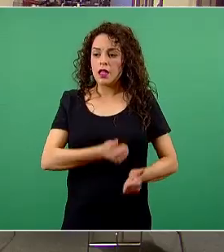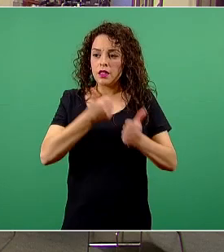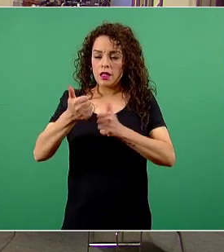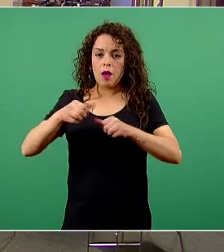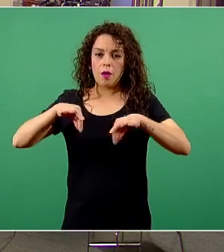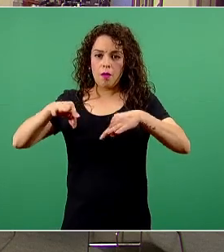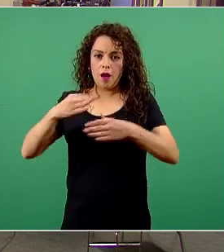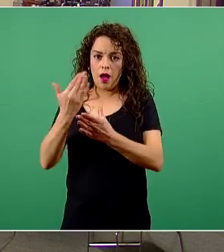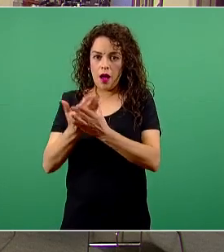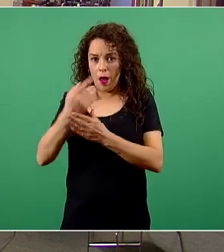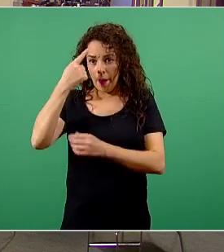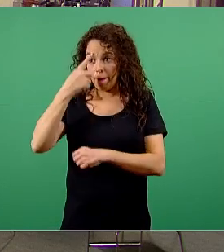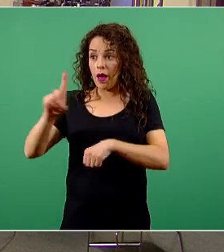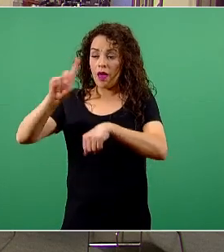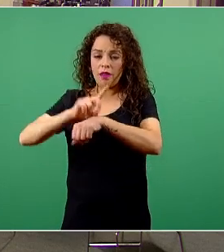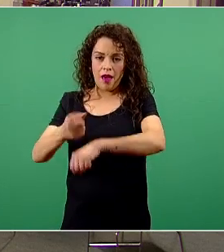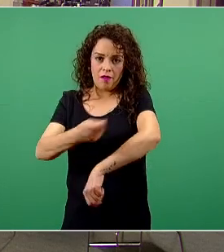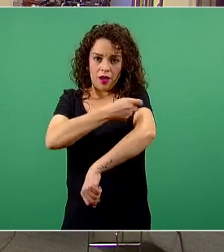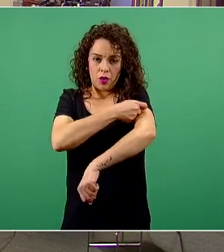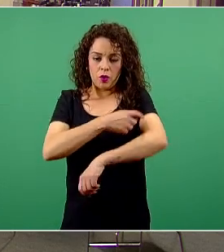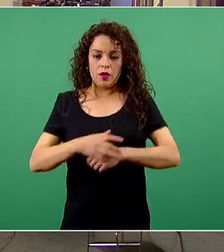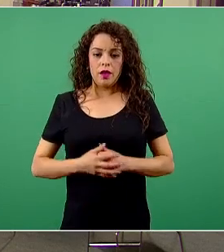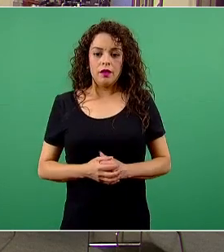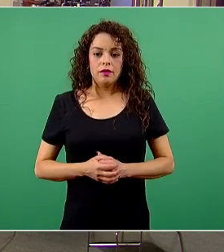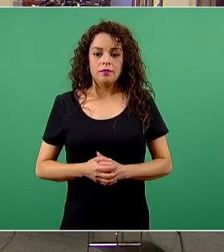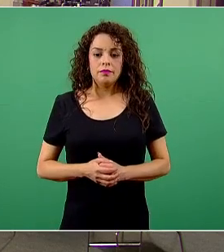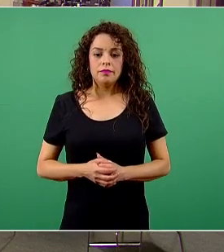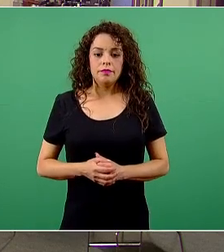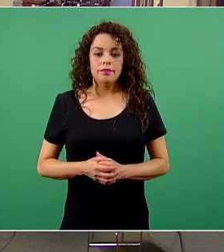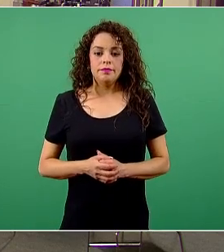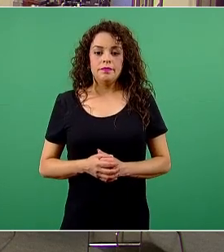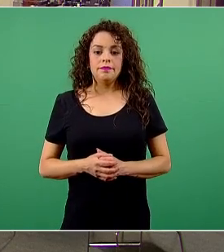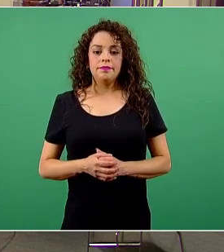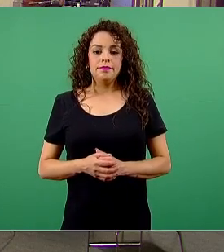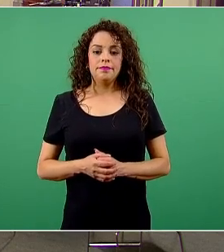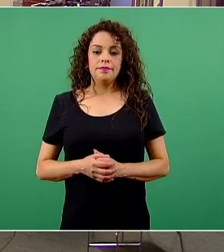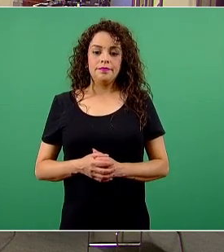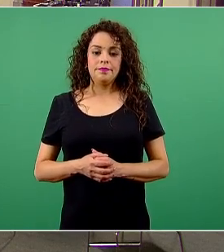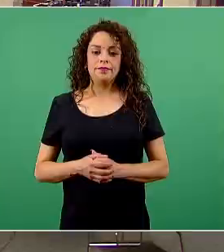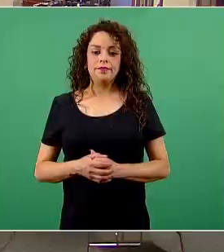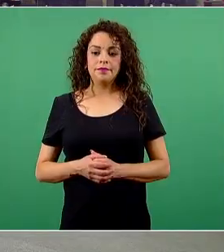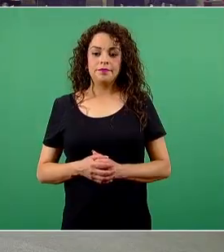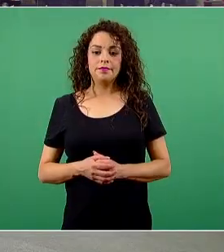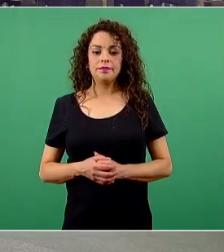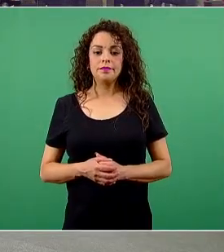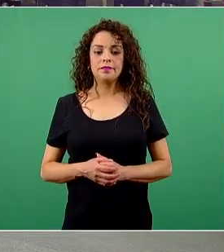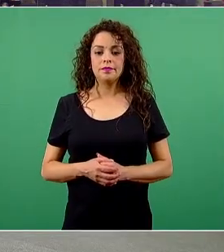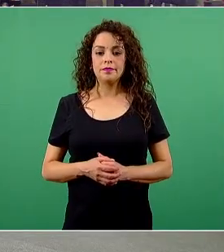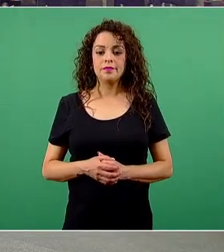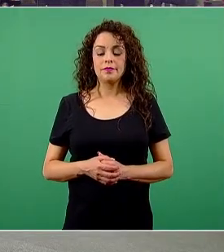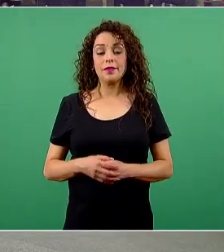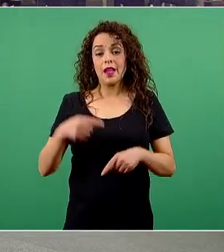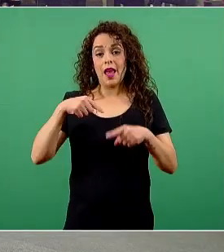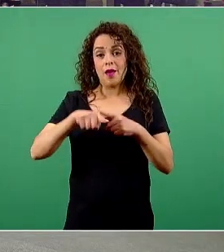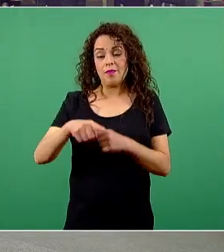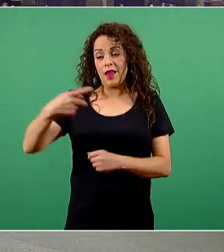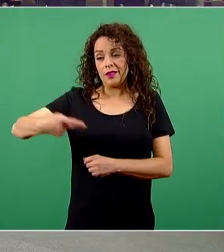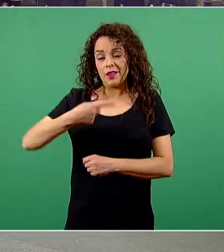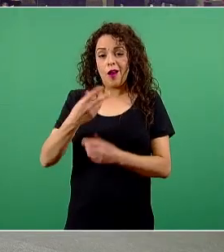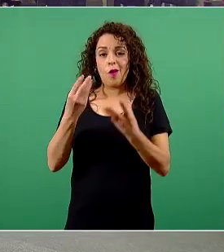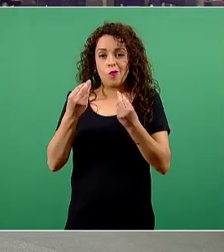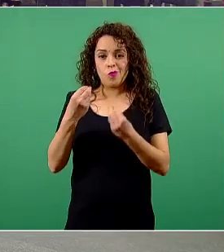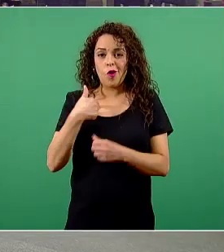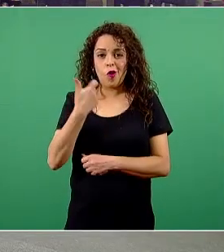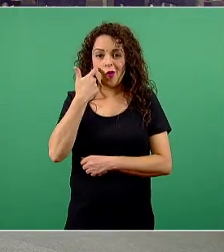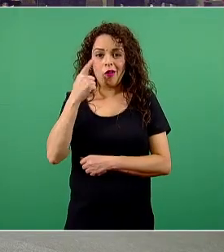Excelente. Muchas gracias. Bueno, no quiero acaparar tiempo, pero de repente empiezan a llegar preguntas, todo, por ejemplo, de las variantes de Sonora,